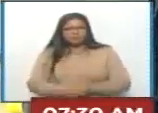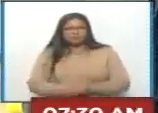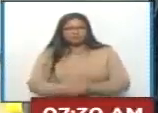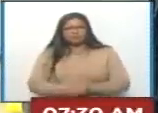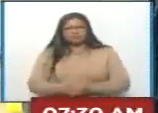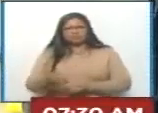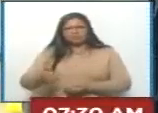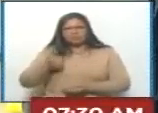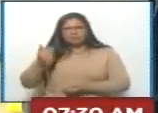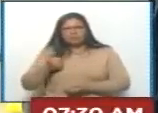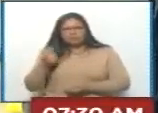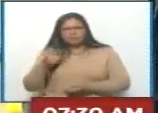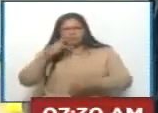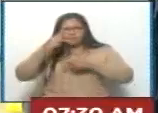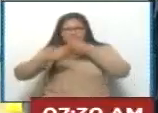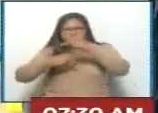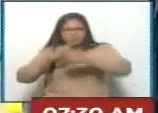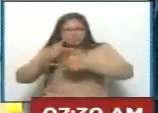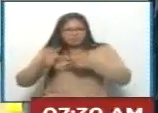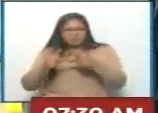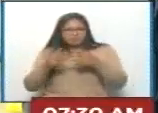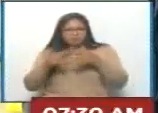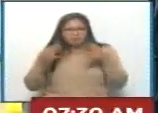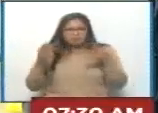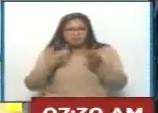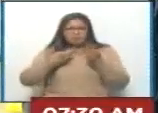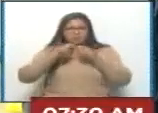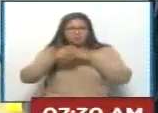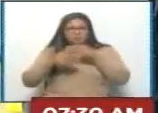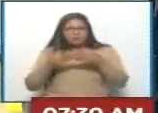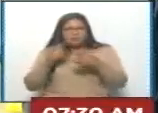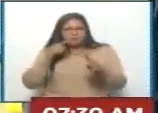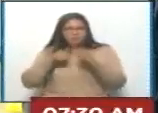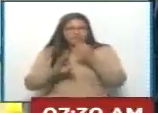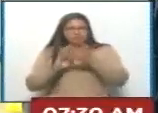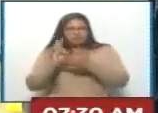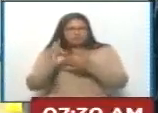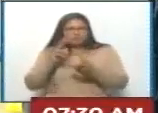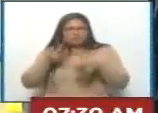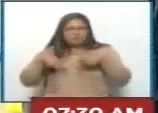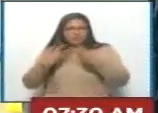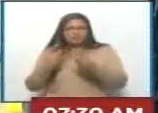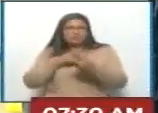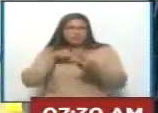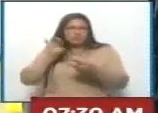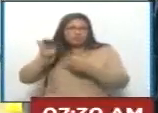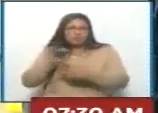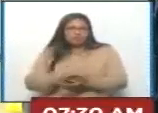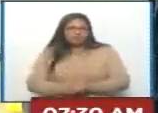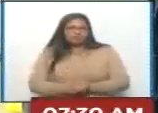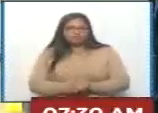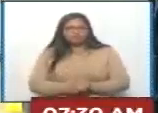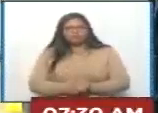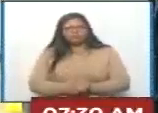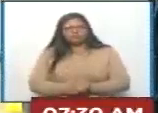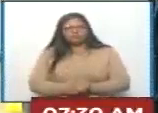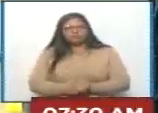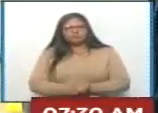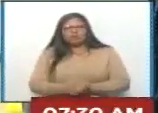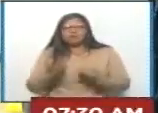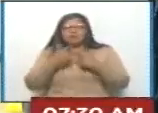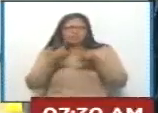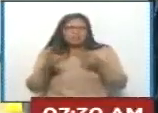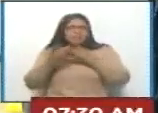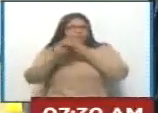Cualquier proceso de grandes transformaciones en función de las reivindicaciones de nuestro pueblo, la libertad, la democracia,